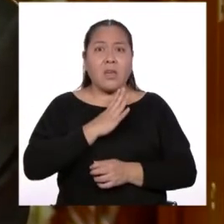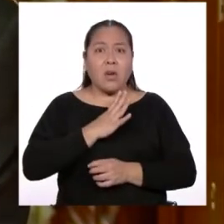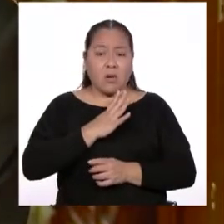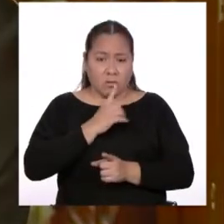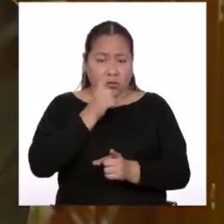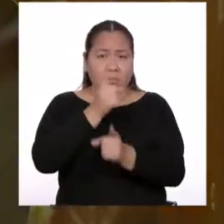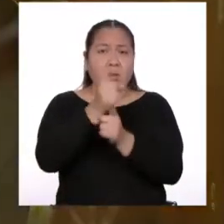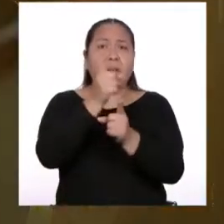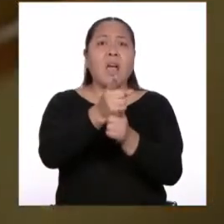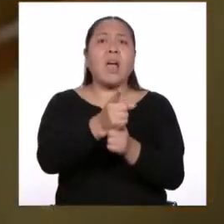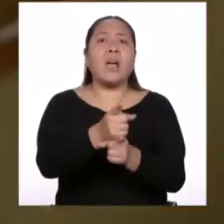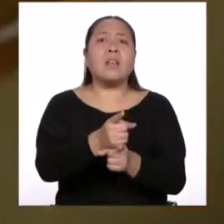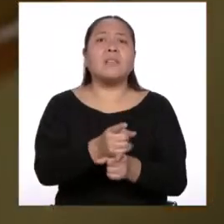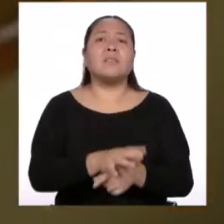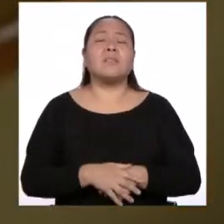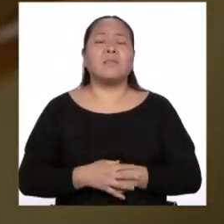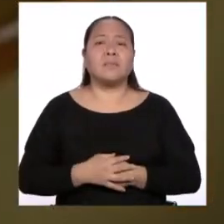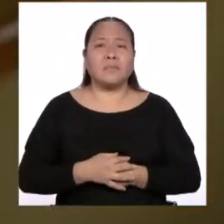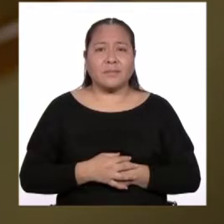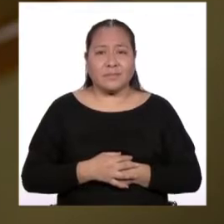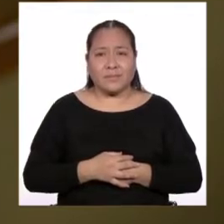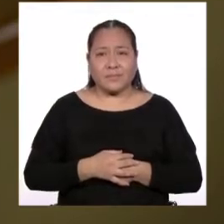íntegro.